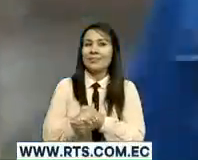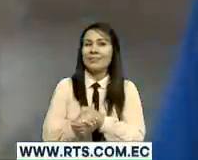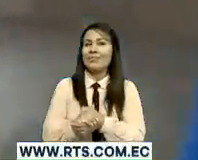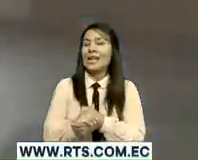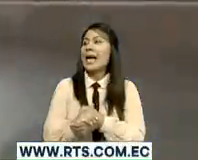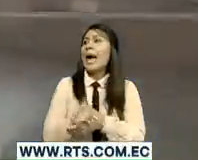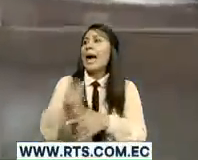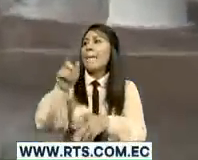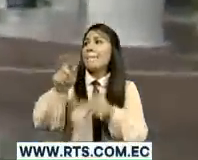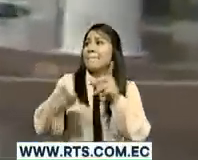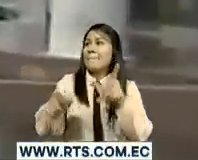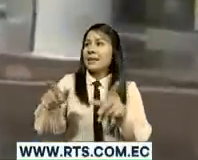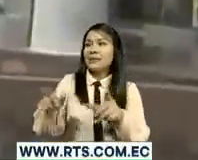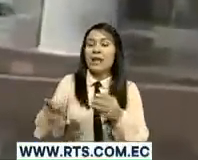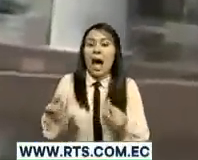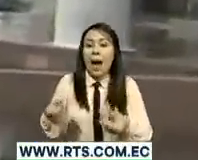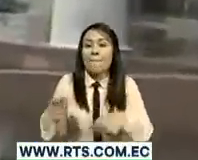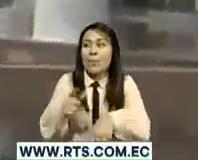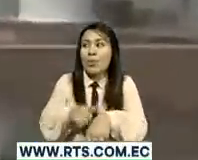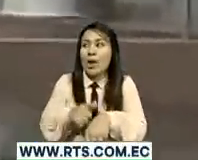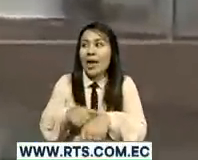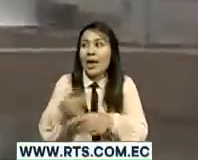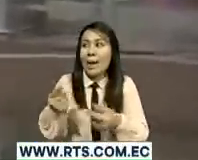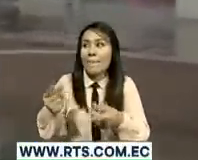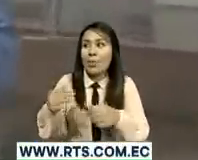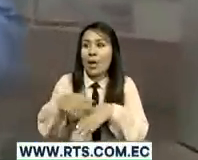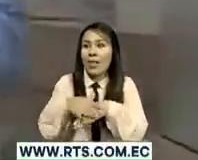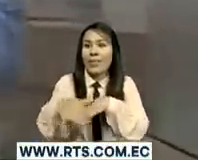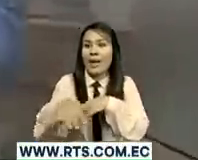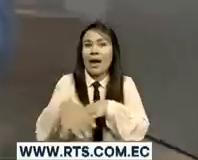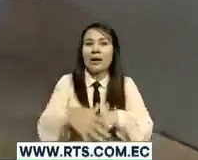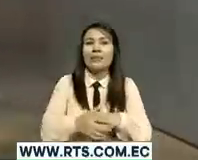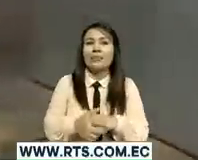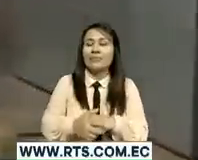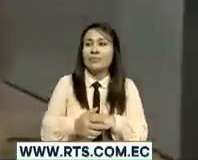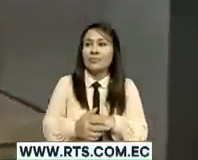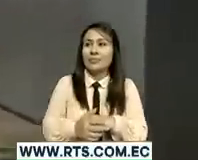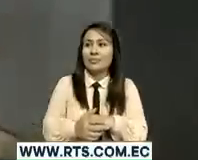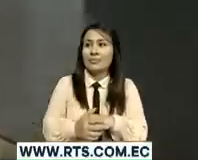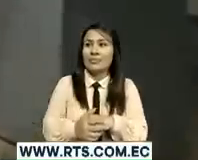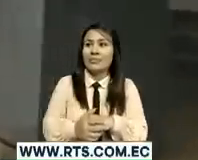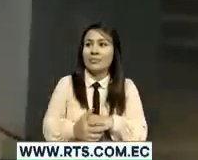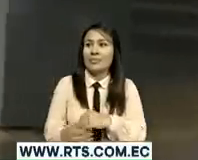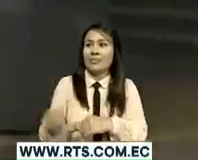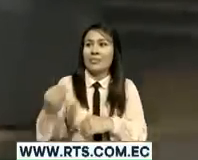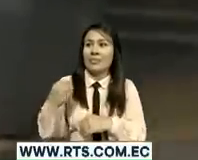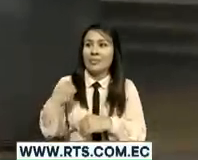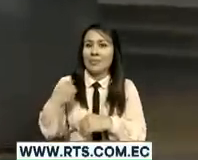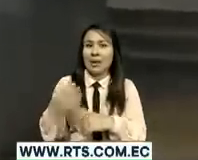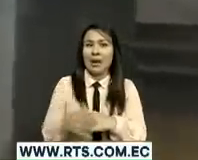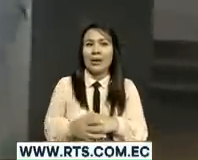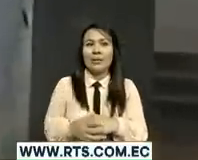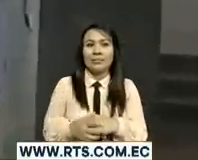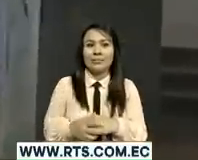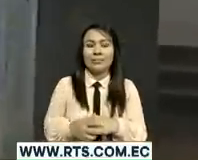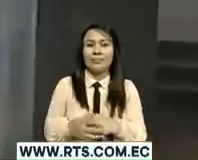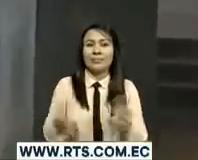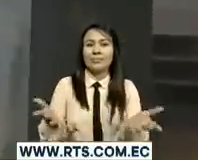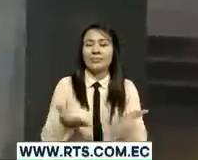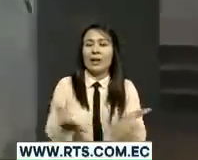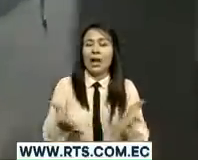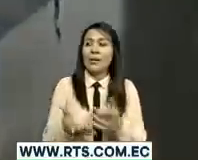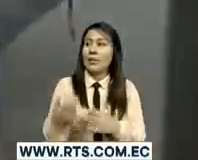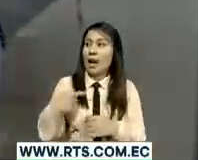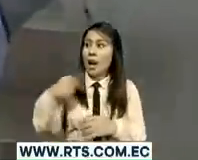general, lógicamente, han sido sorprendidas por la lluvia. Hay que tomar las precauciones, como les decía, sobre todo a la hora de conducir, ¿no? Porque se